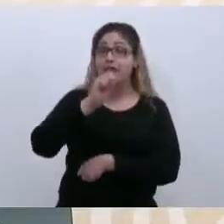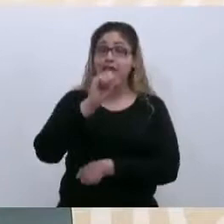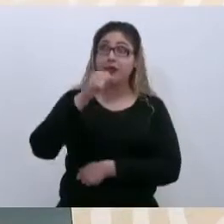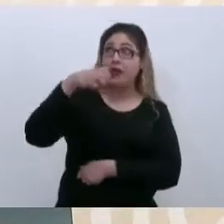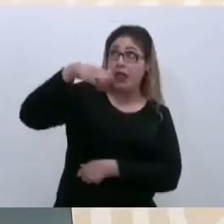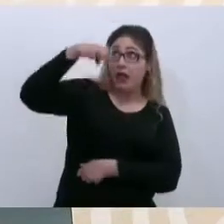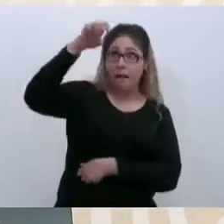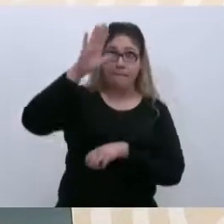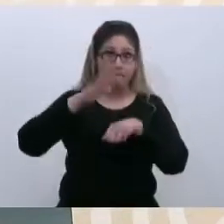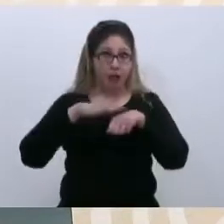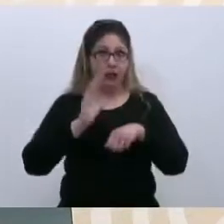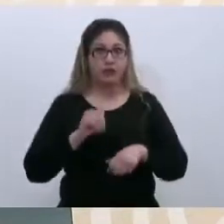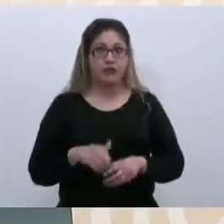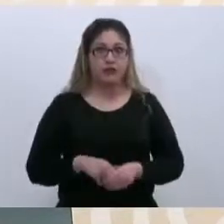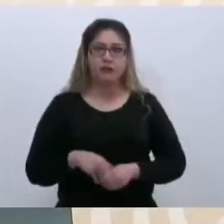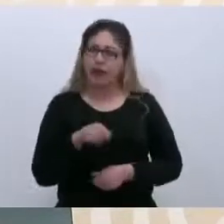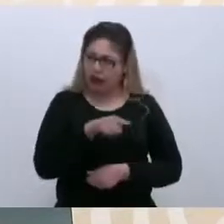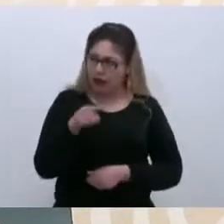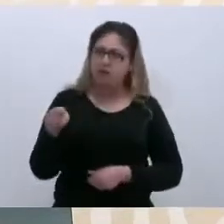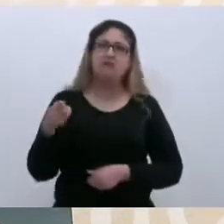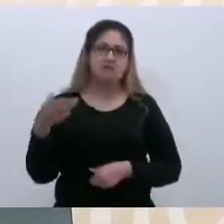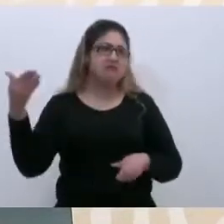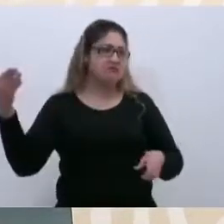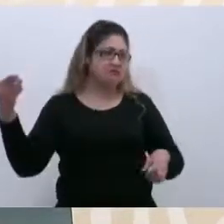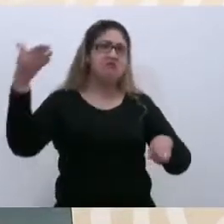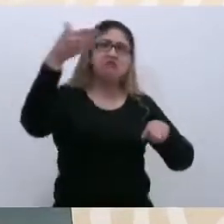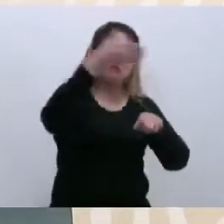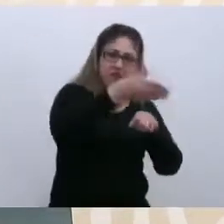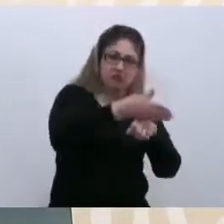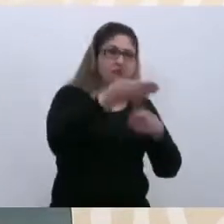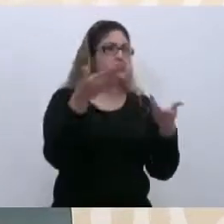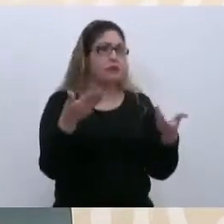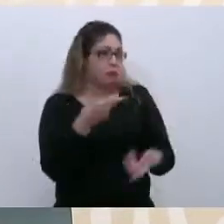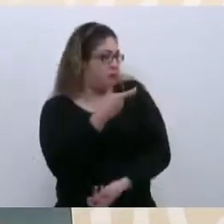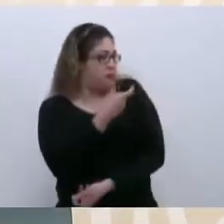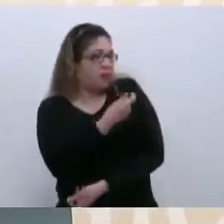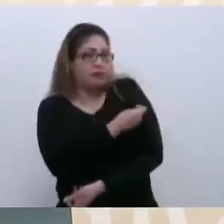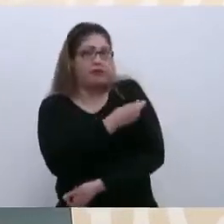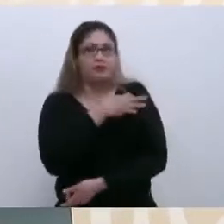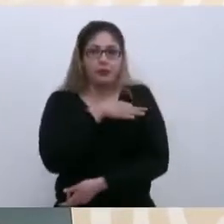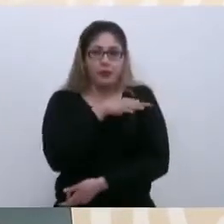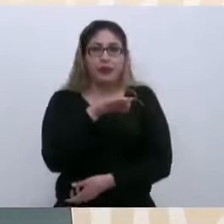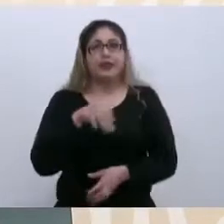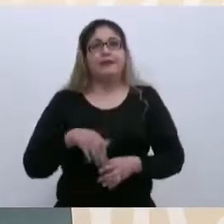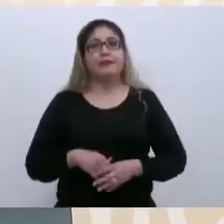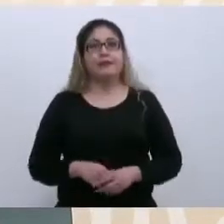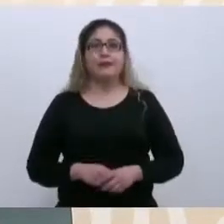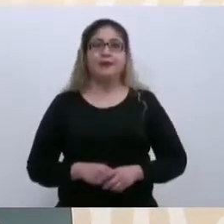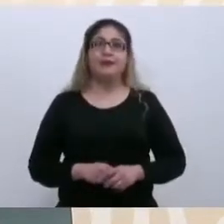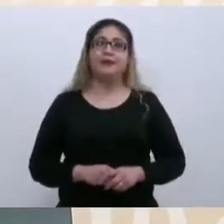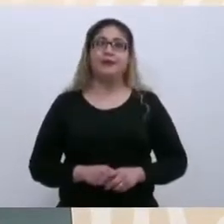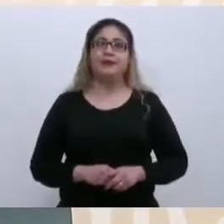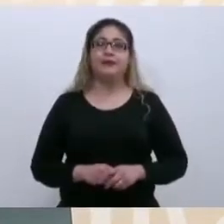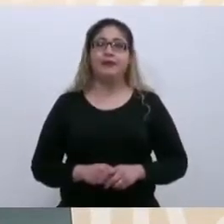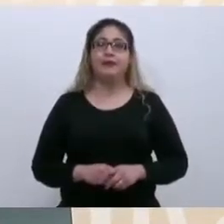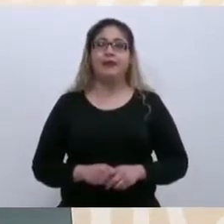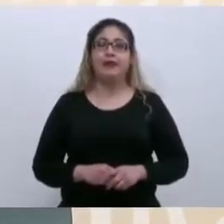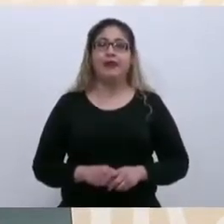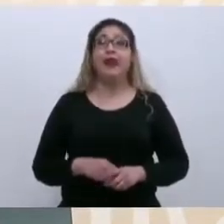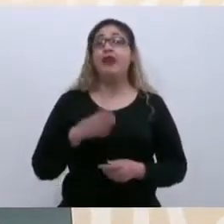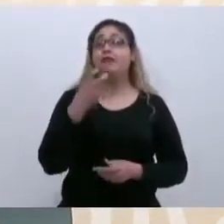las recomendaciones de los médicos, si vacunamos a los adultos mayores vamos a estar bajando la mortalidad por